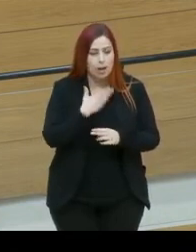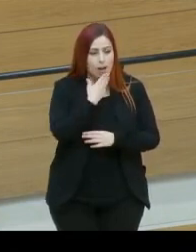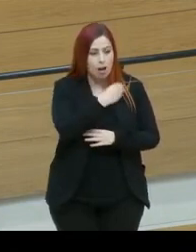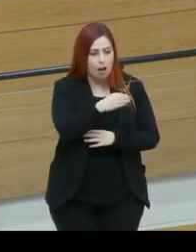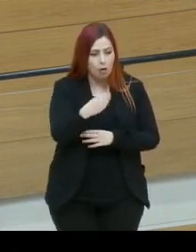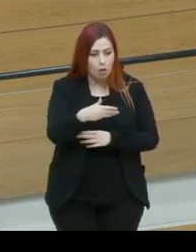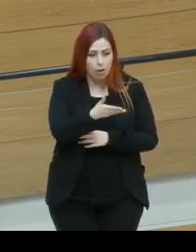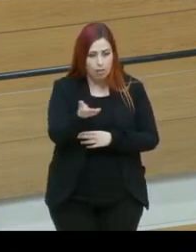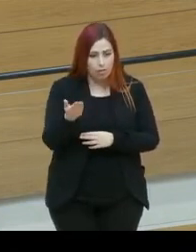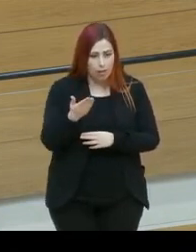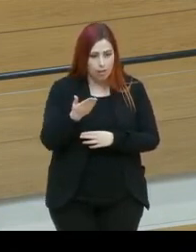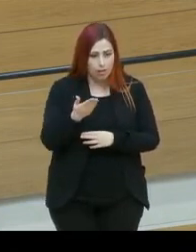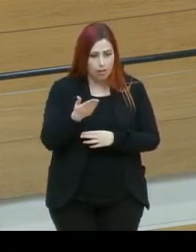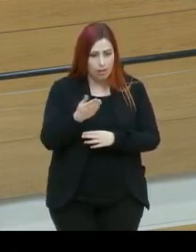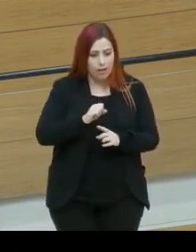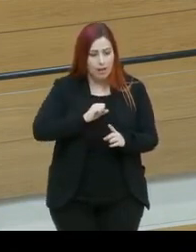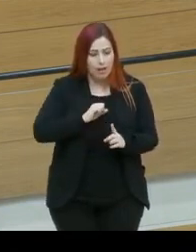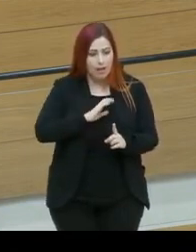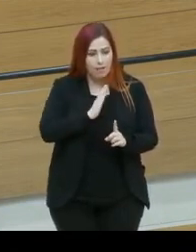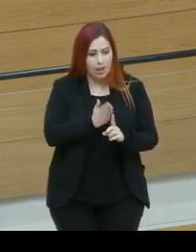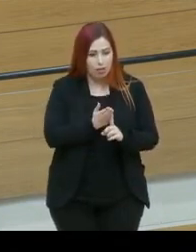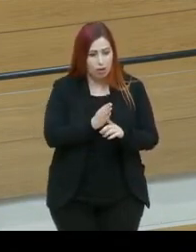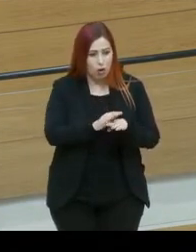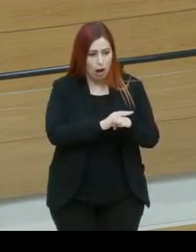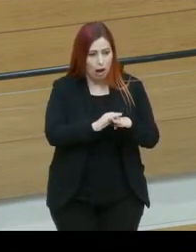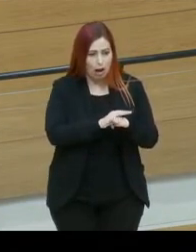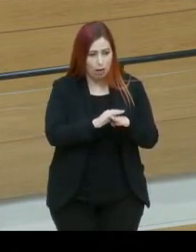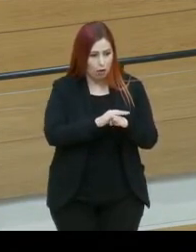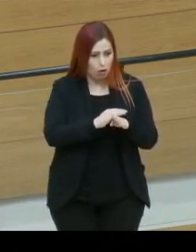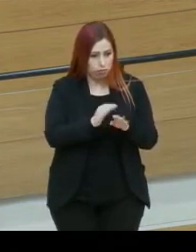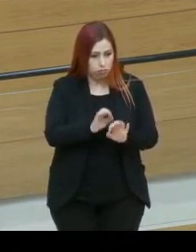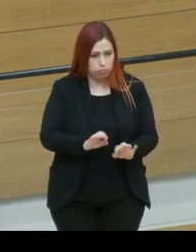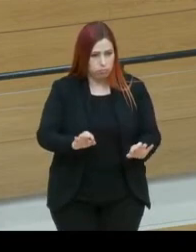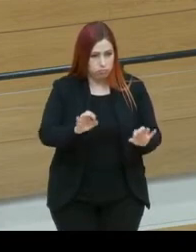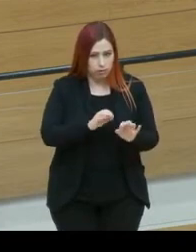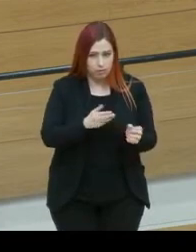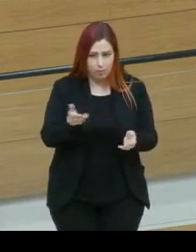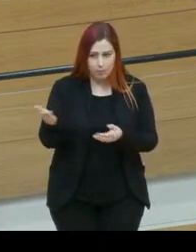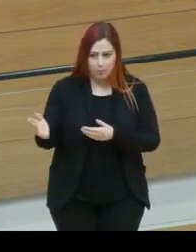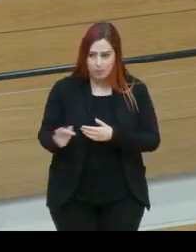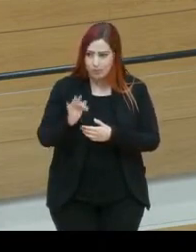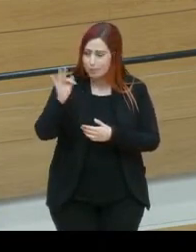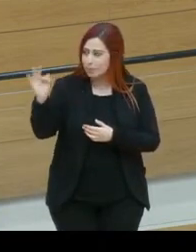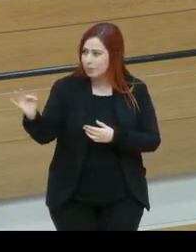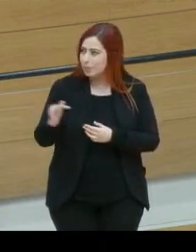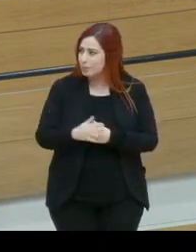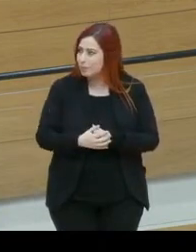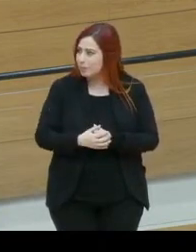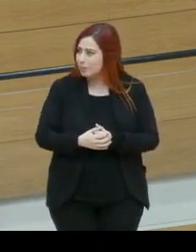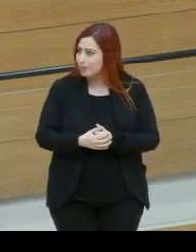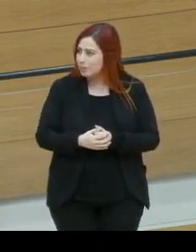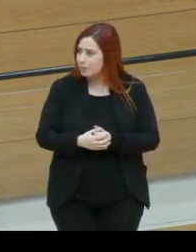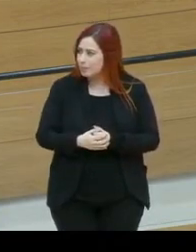Adolescentes inmunes a los efectos del alcohol. Pues María del Carmen, cuando quiera.